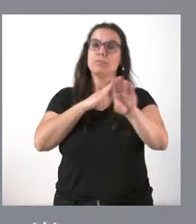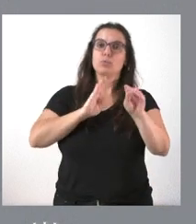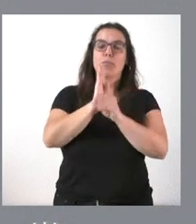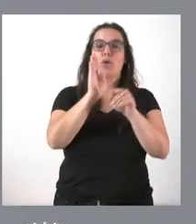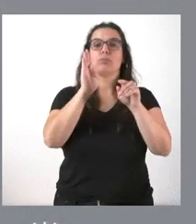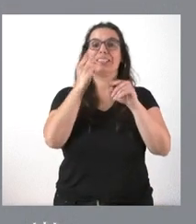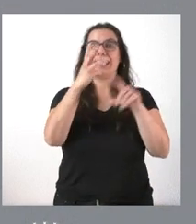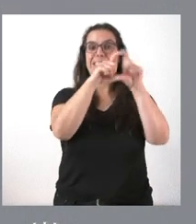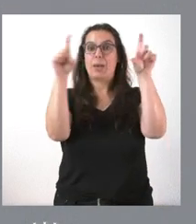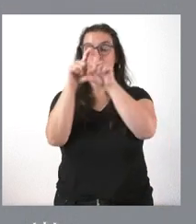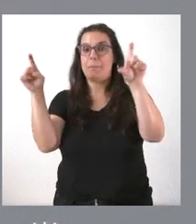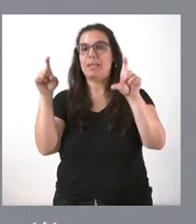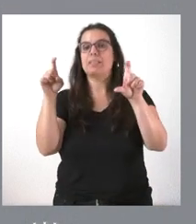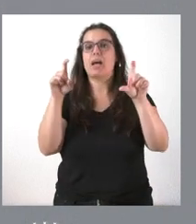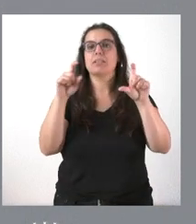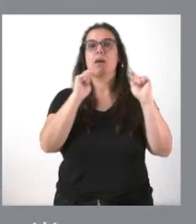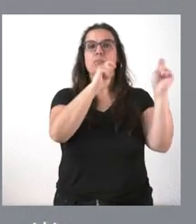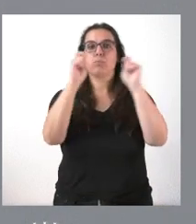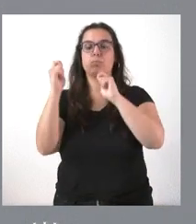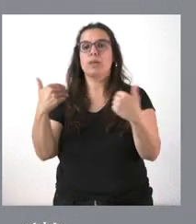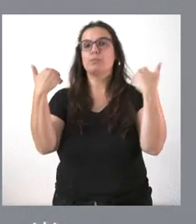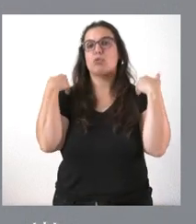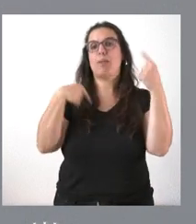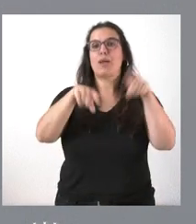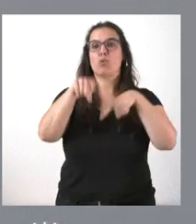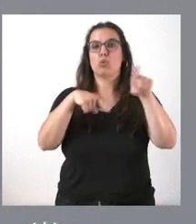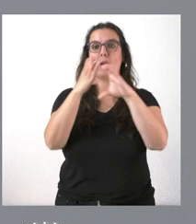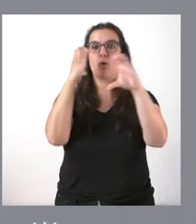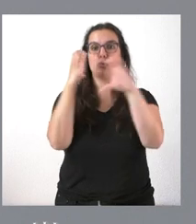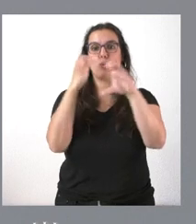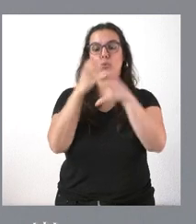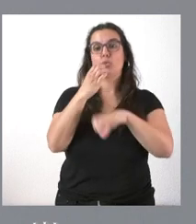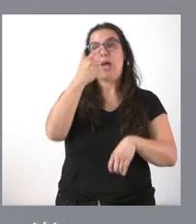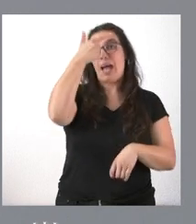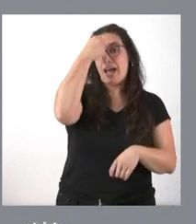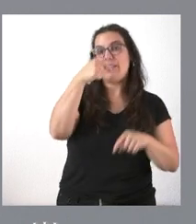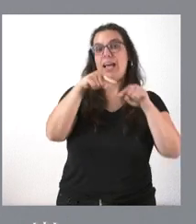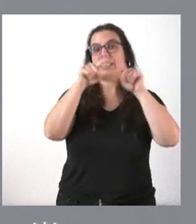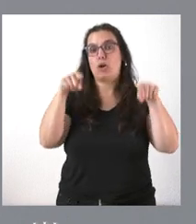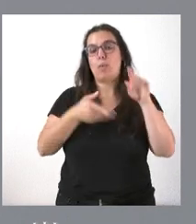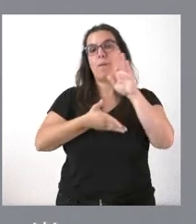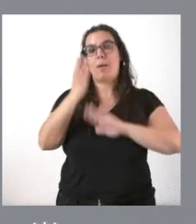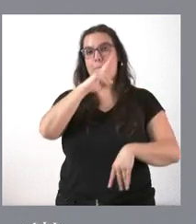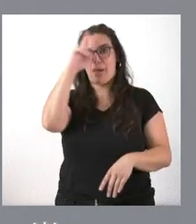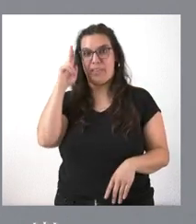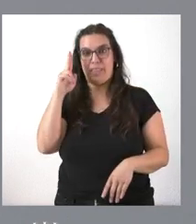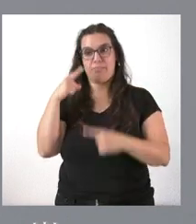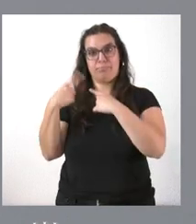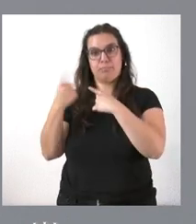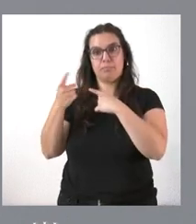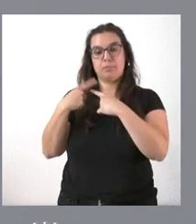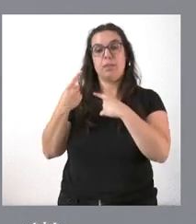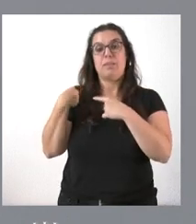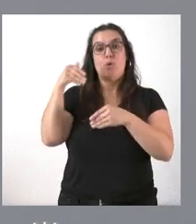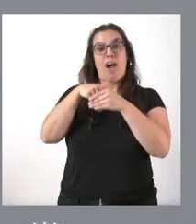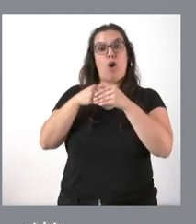a tres empresas concesionarias que realizan las rutas de autobús desde Ávila y Segovia a Madrid se trata de modificar los ahorros